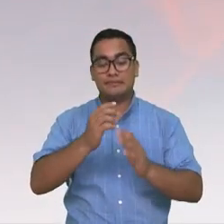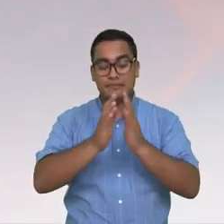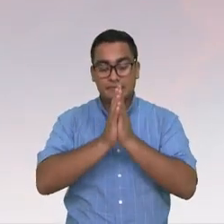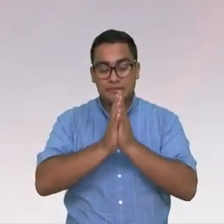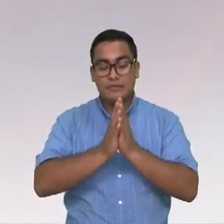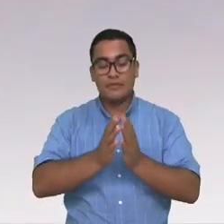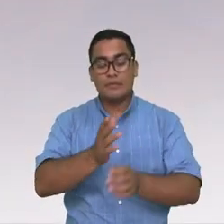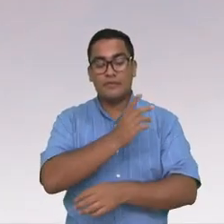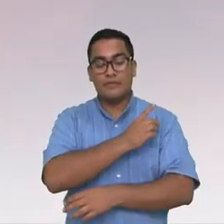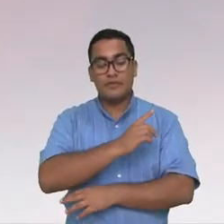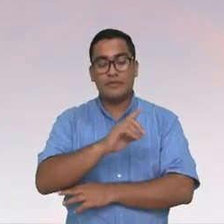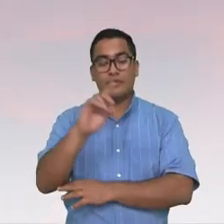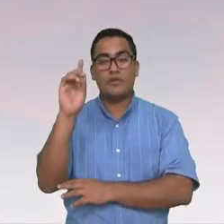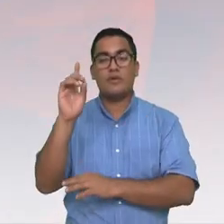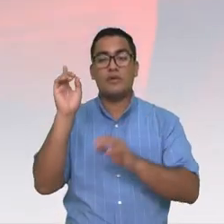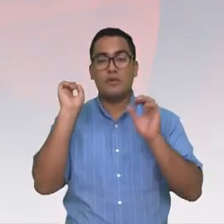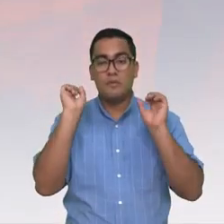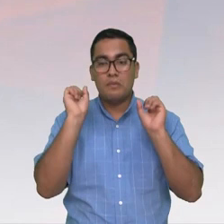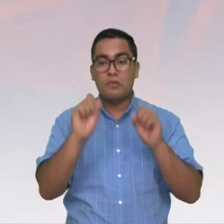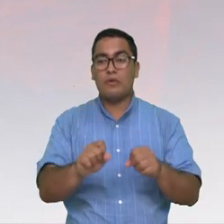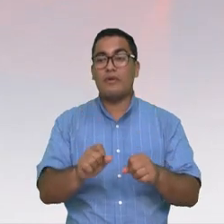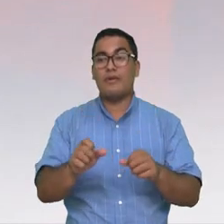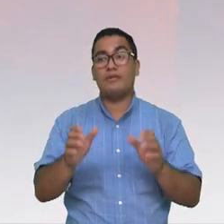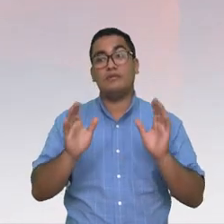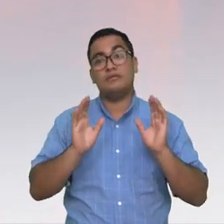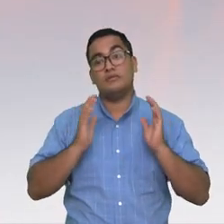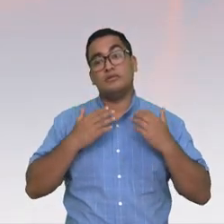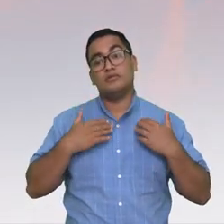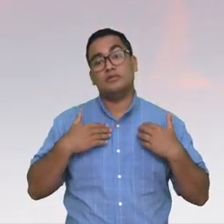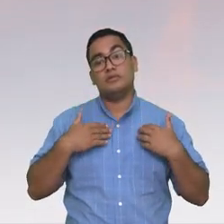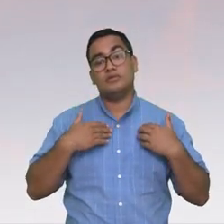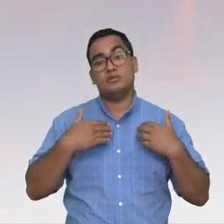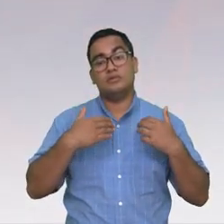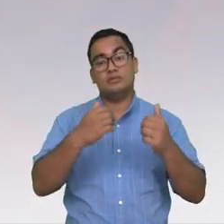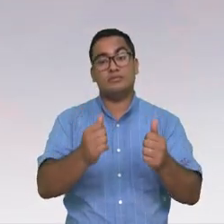Dios que pueda superar